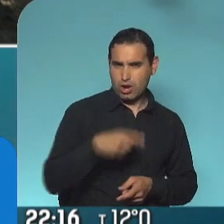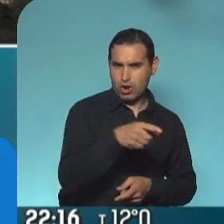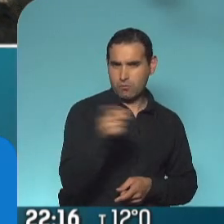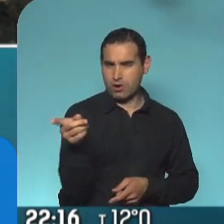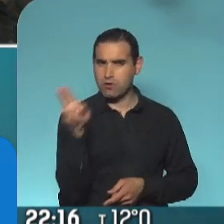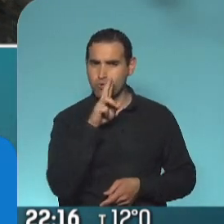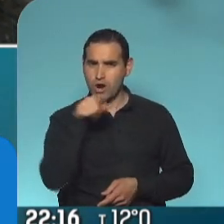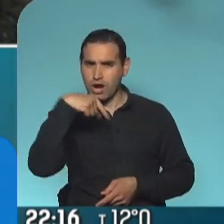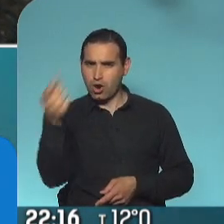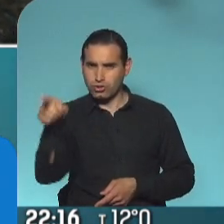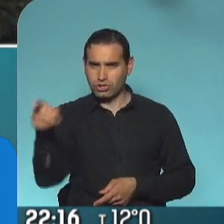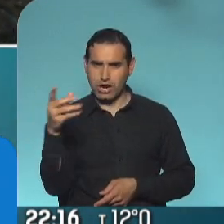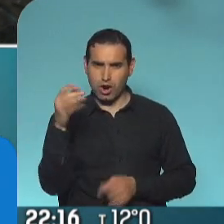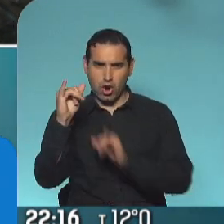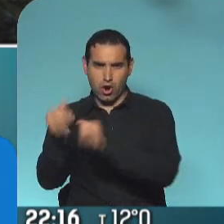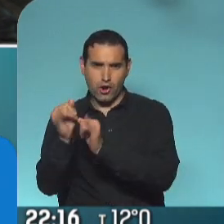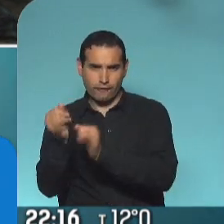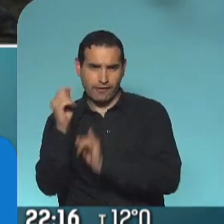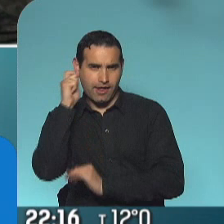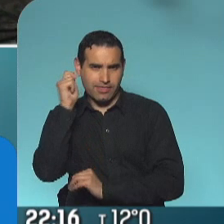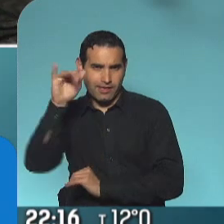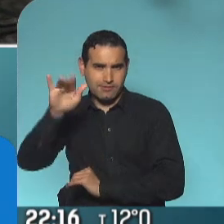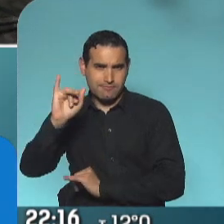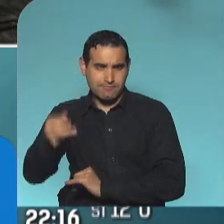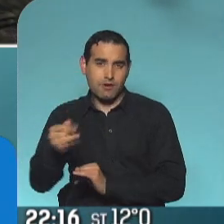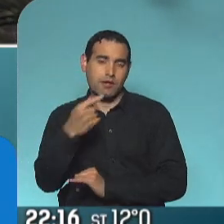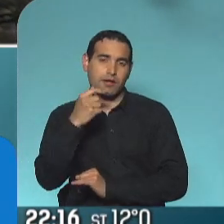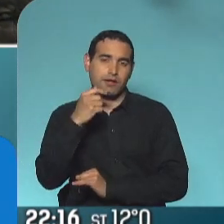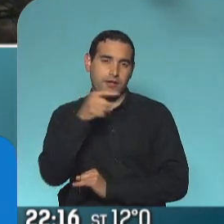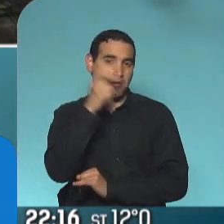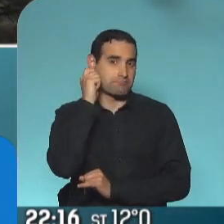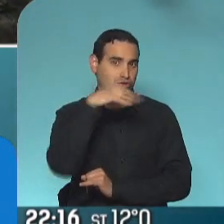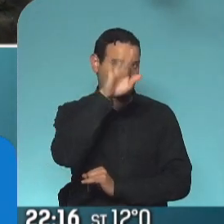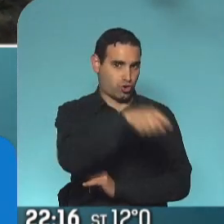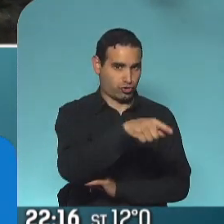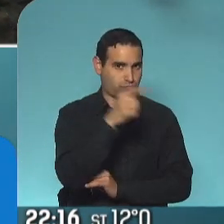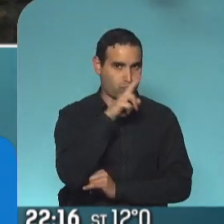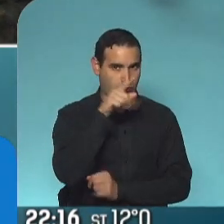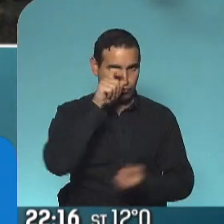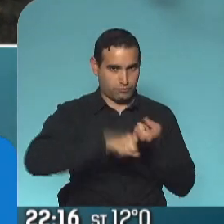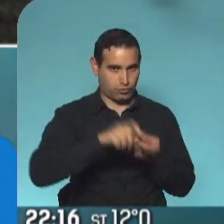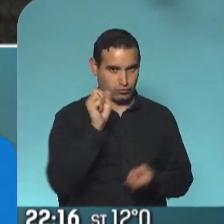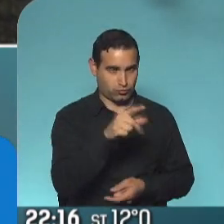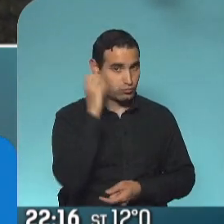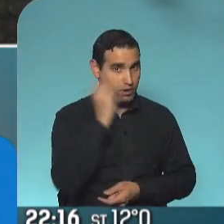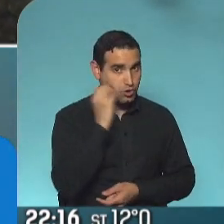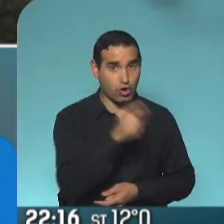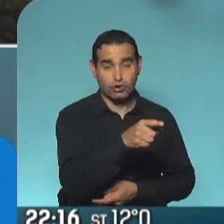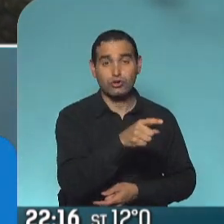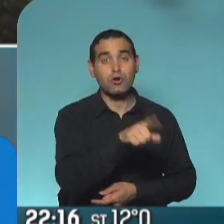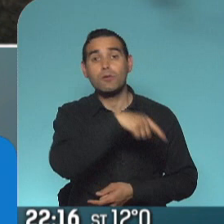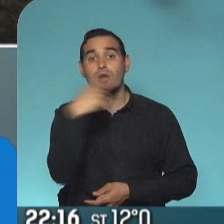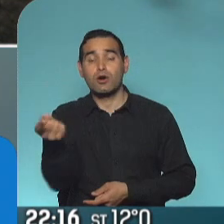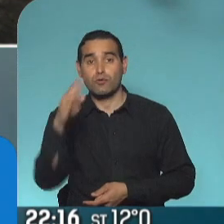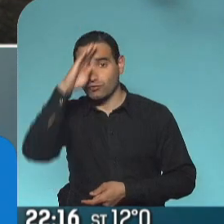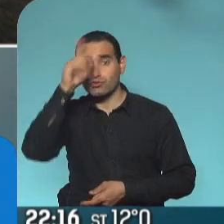una y por la edad de la mujer de Macron, que es mucho mayor que Macron, pero mucho ya mayor en este caso que la